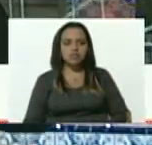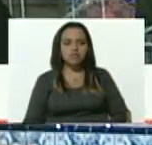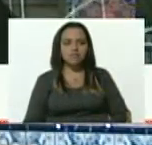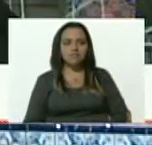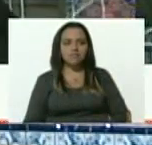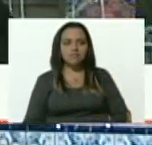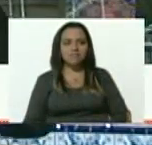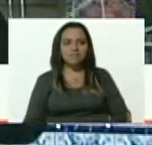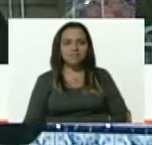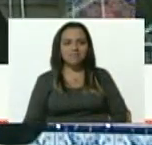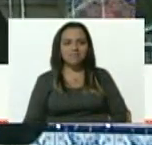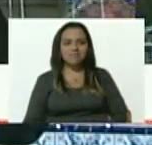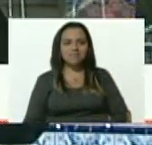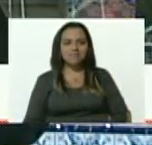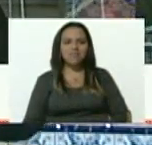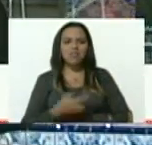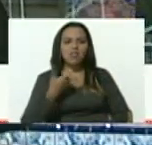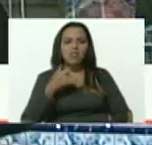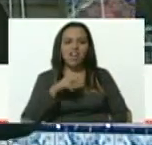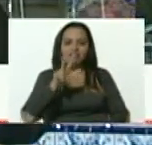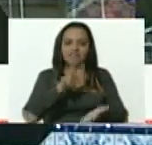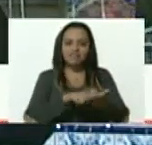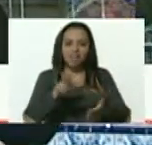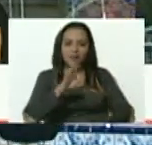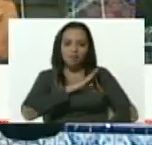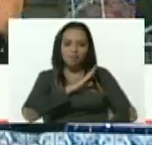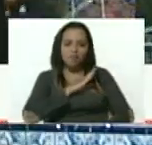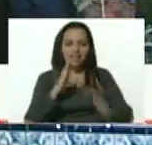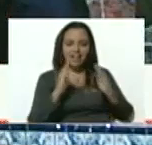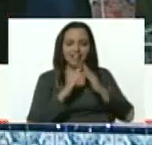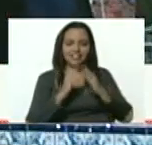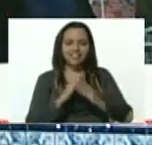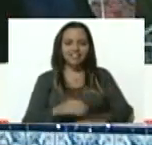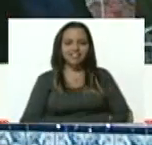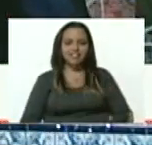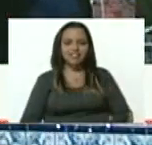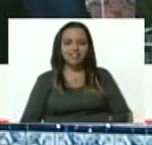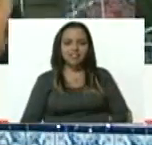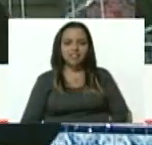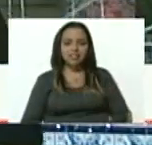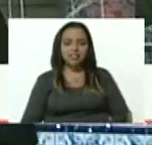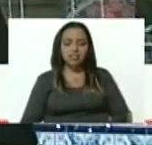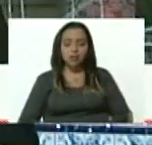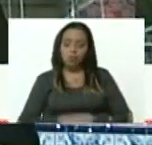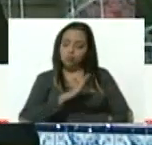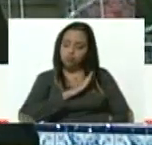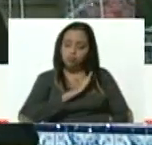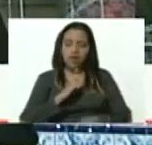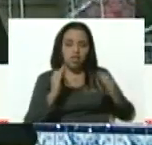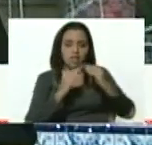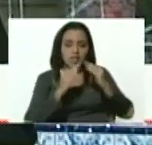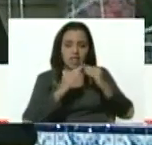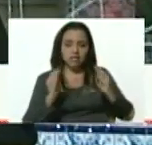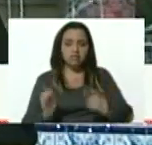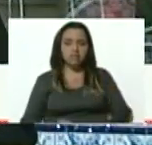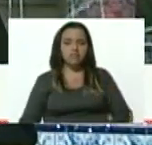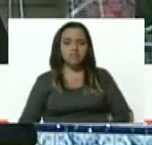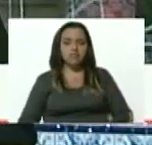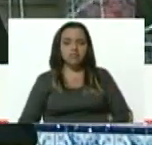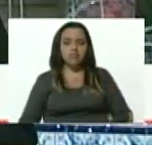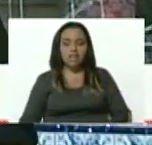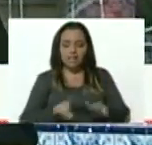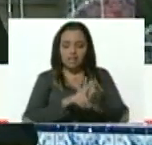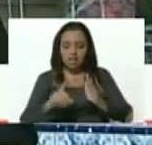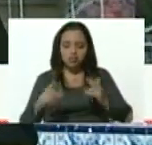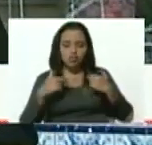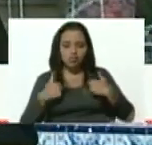con su garantía de propiedad de su vivienda, con su garantía de techo seguro, el derecho